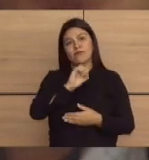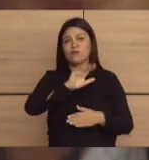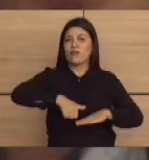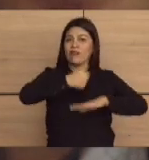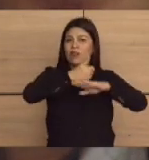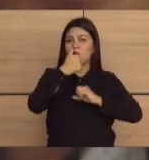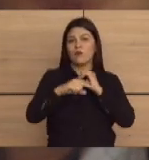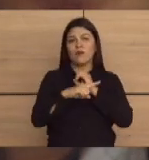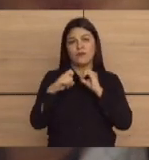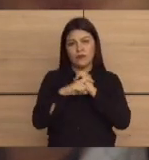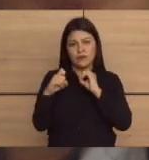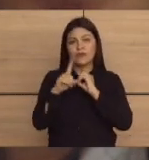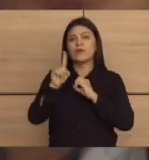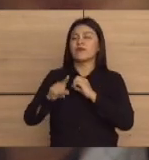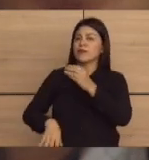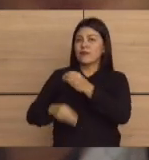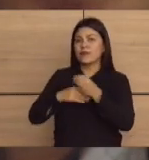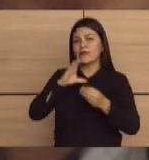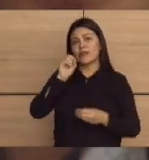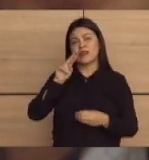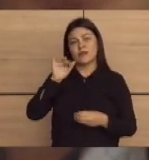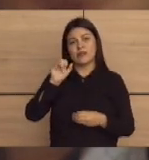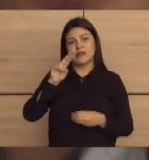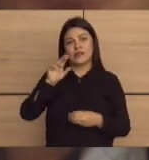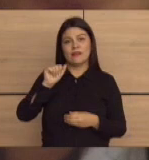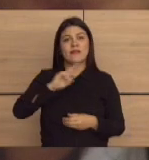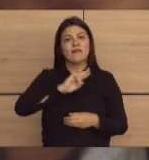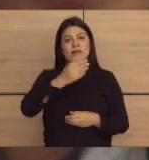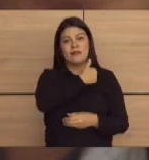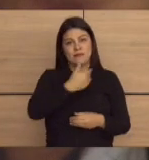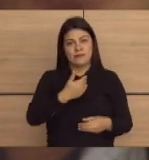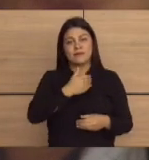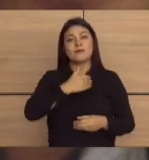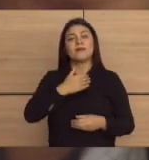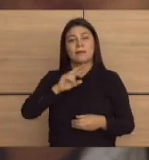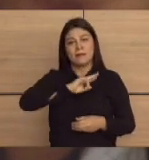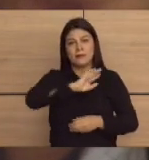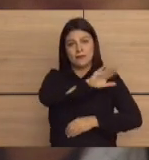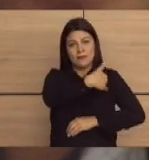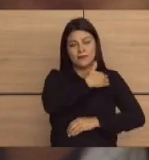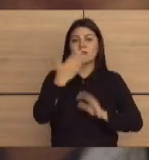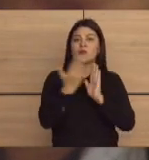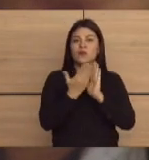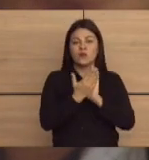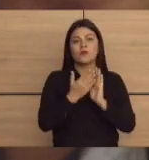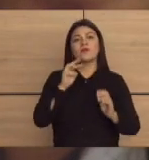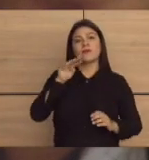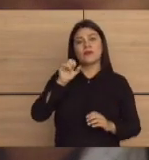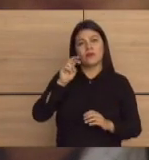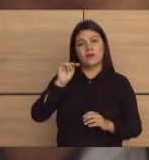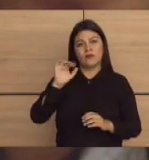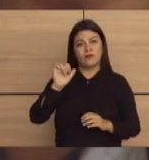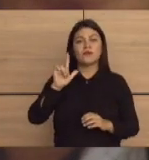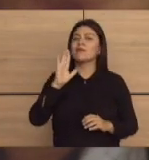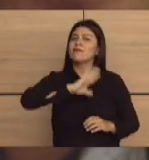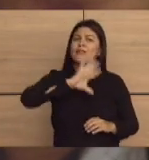Colciencias. A Constanza Alarcón, nuestra viceministra de Educación. Al doctor Manuel Acevedo. A todos los